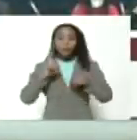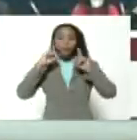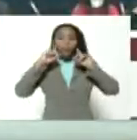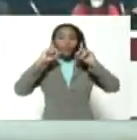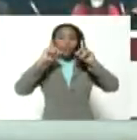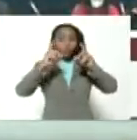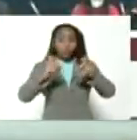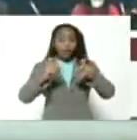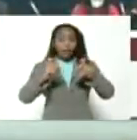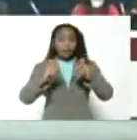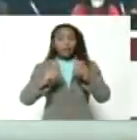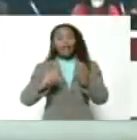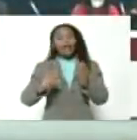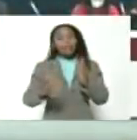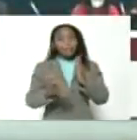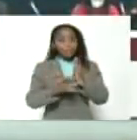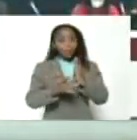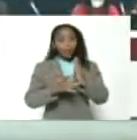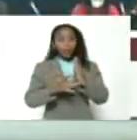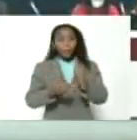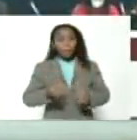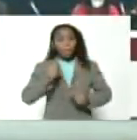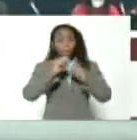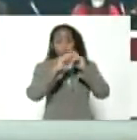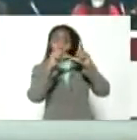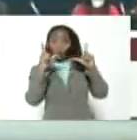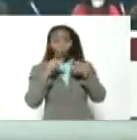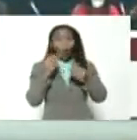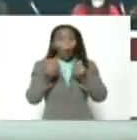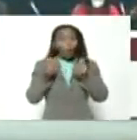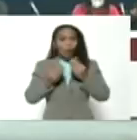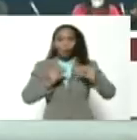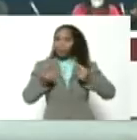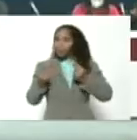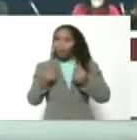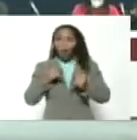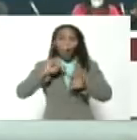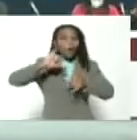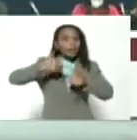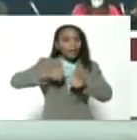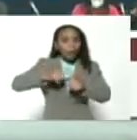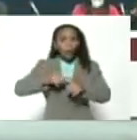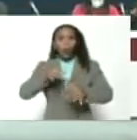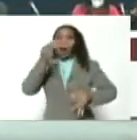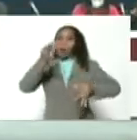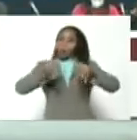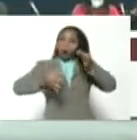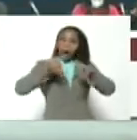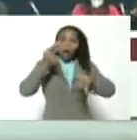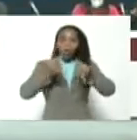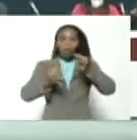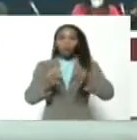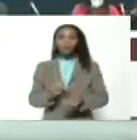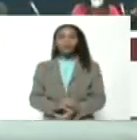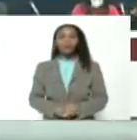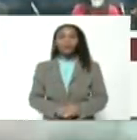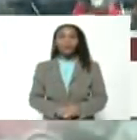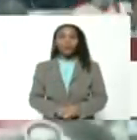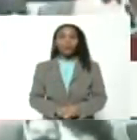Profesionales y técnicos. Impresionante cómo se han activado los ingenieros, los abogados,